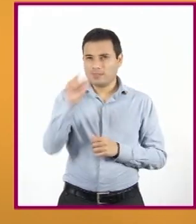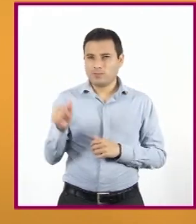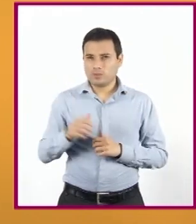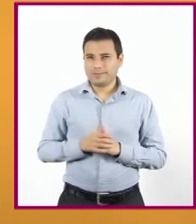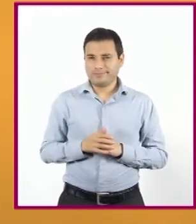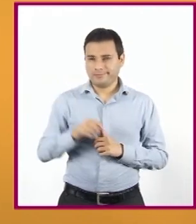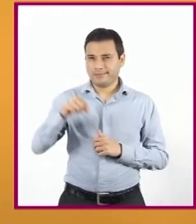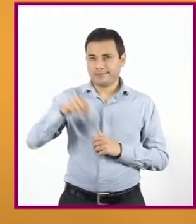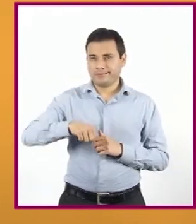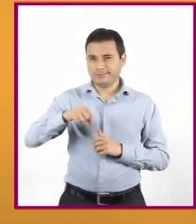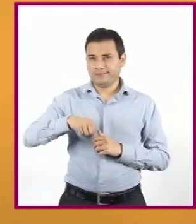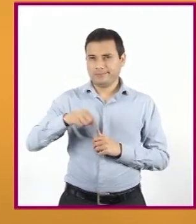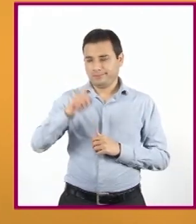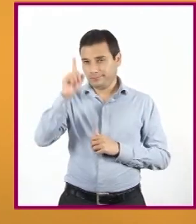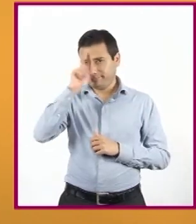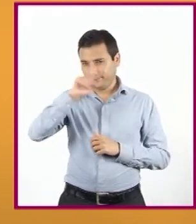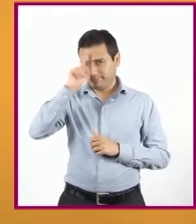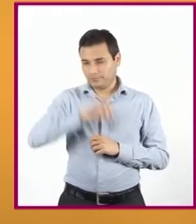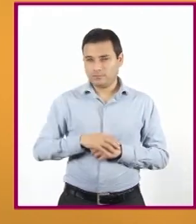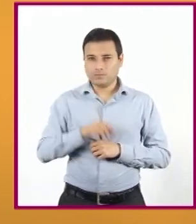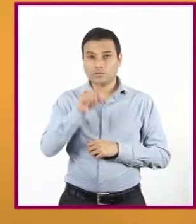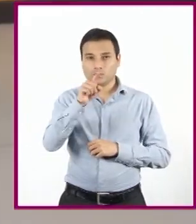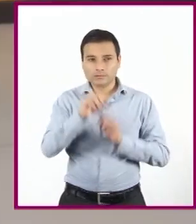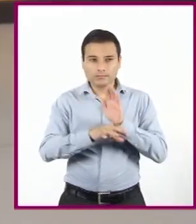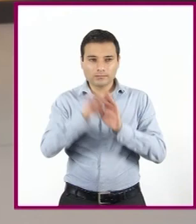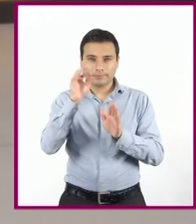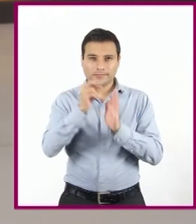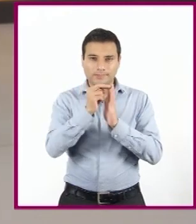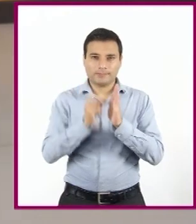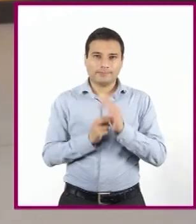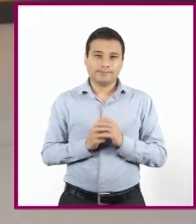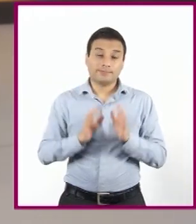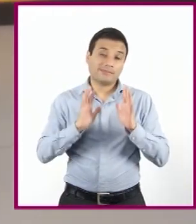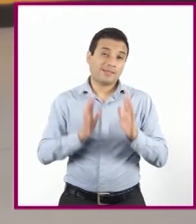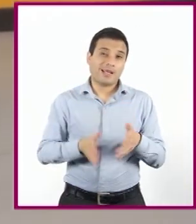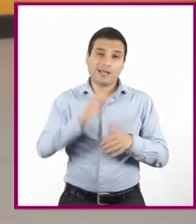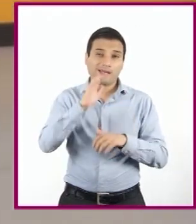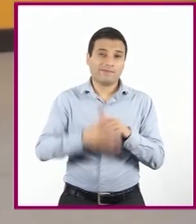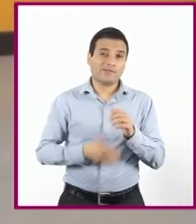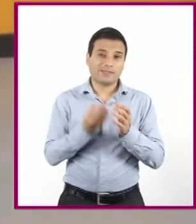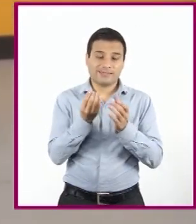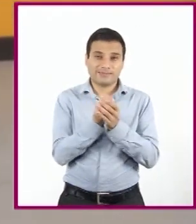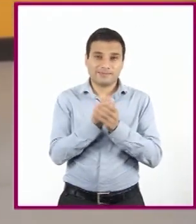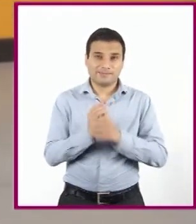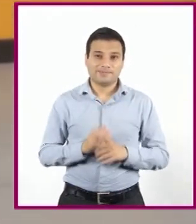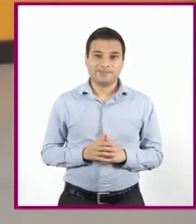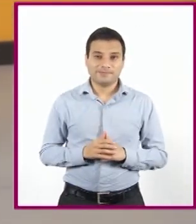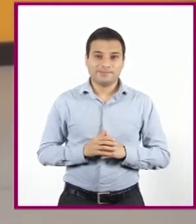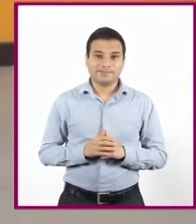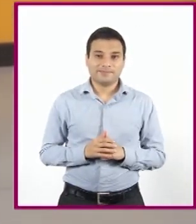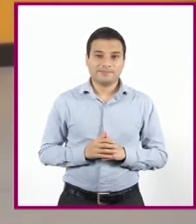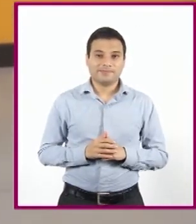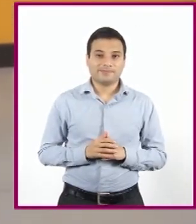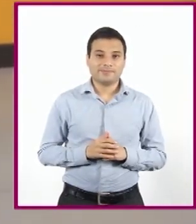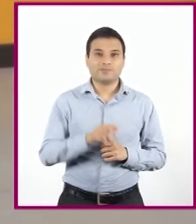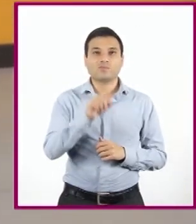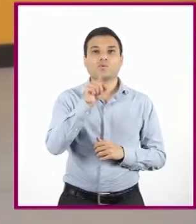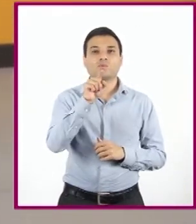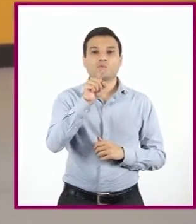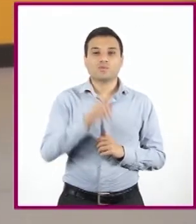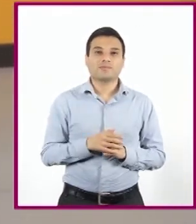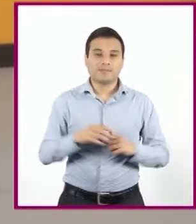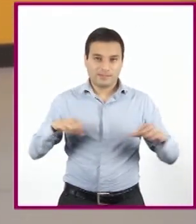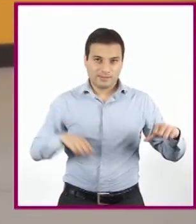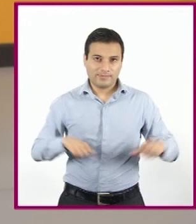la sesión para establecer la regla general. Hemos llegado al final de la sesión. Realicen las dinámicas que